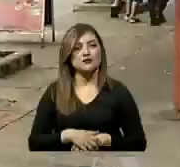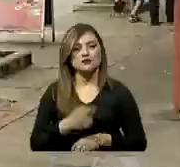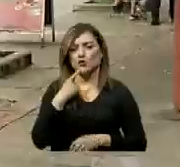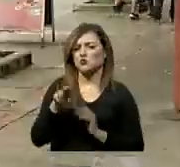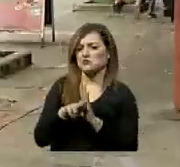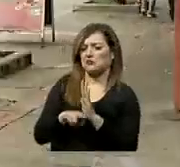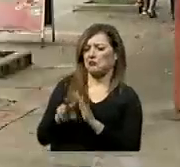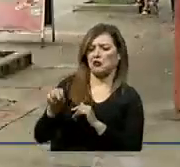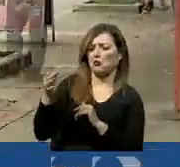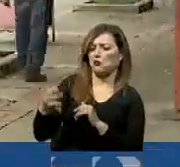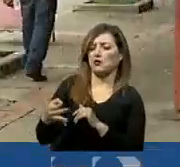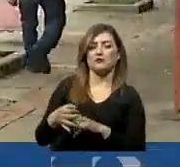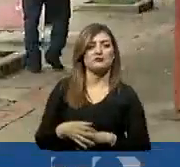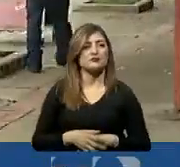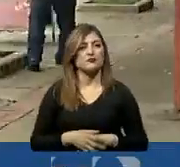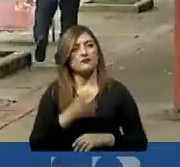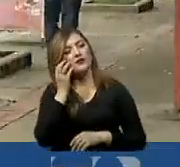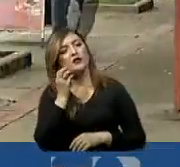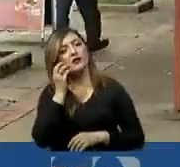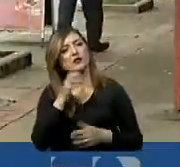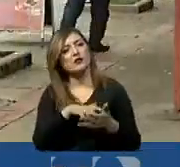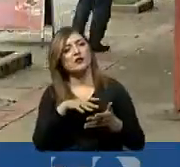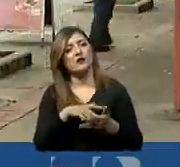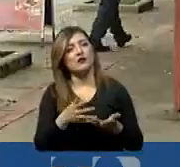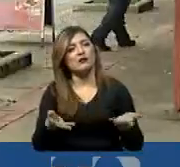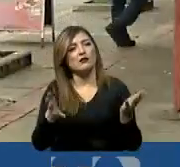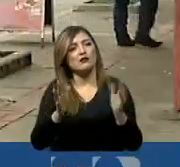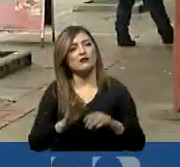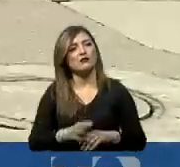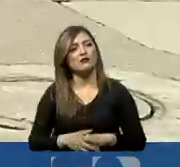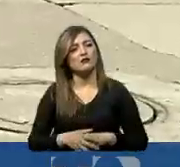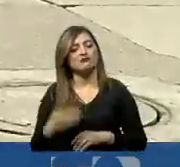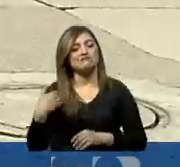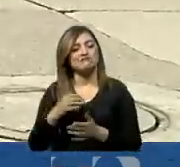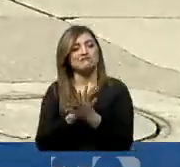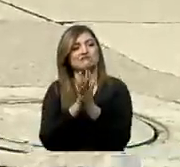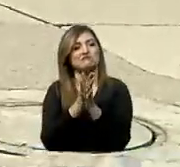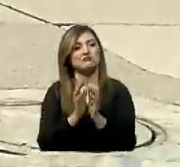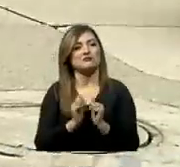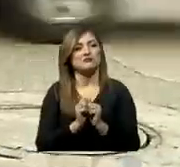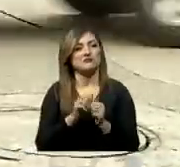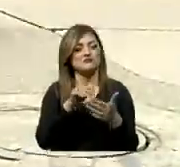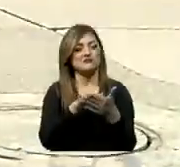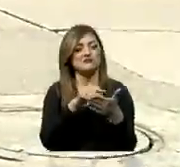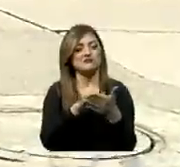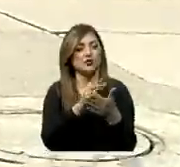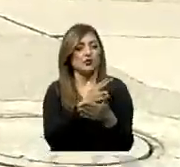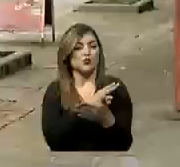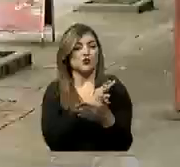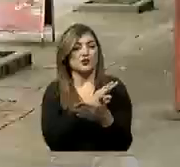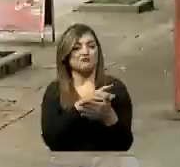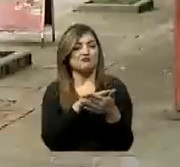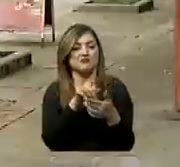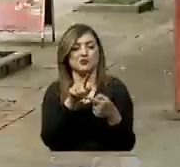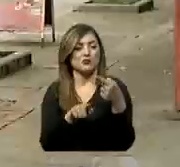los requisitos que ellos necesitan, de experiencia y estudios, que actualmente no lo tengo. Ya que tampoco ha podido obtener un cupo para estudiar la universidad.